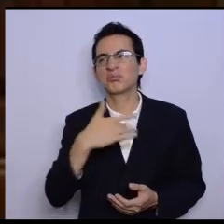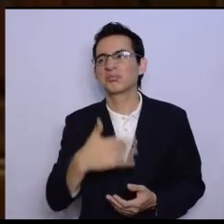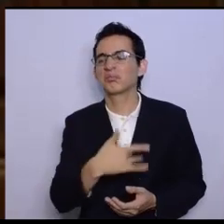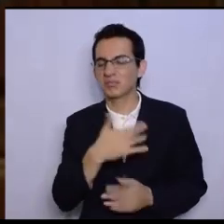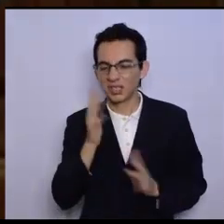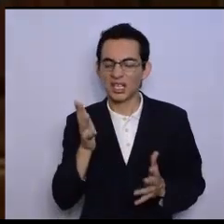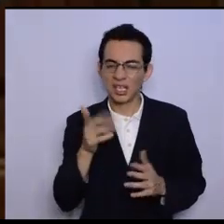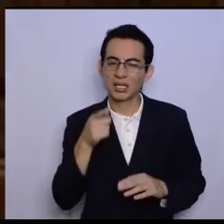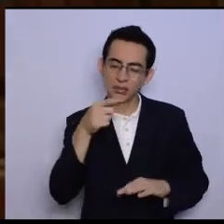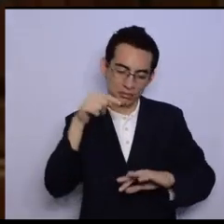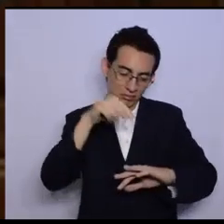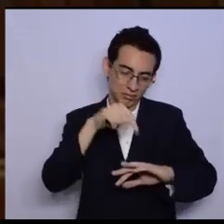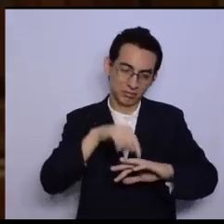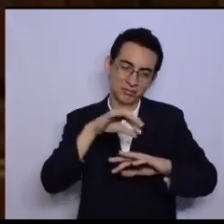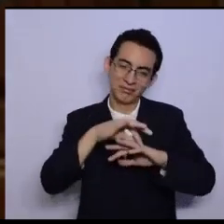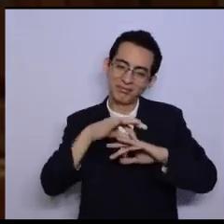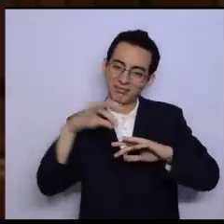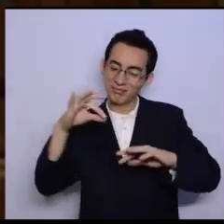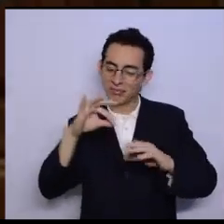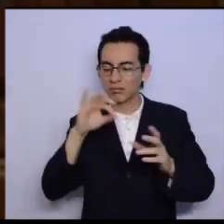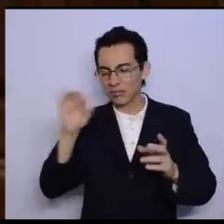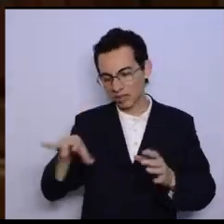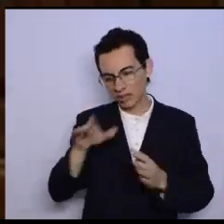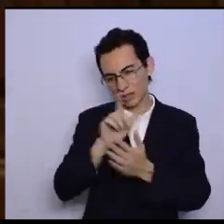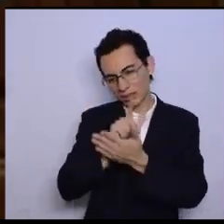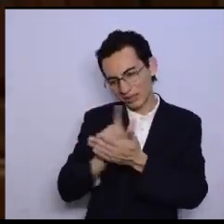con un paño especial los metales.